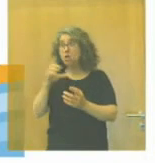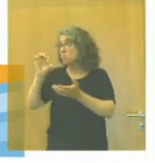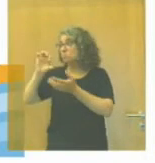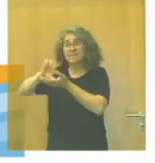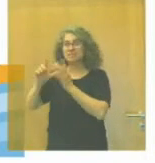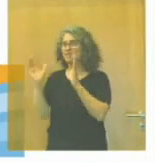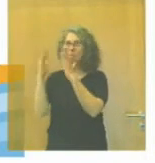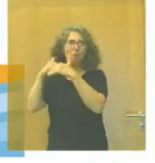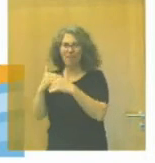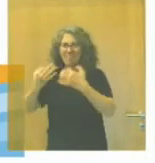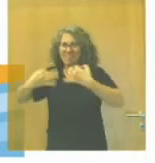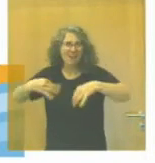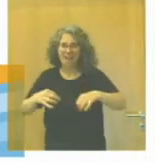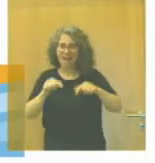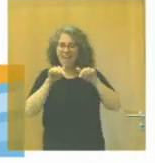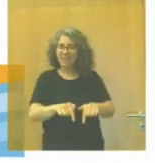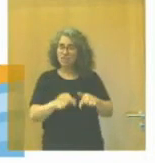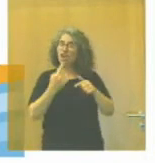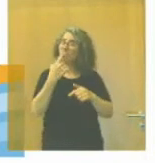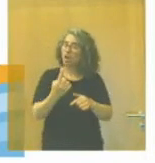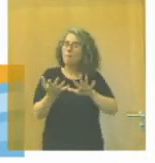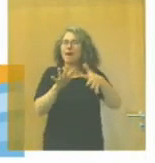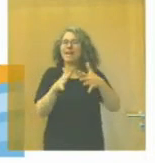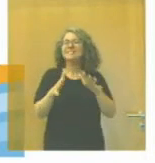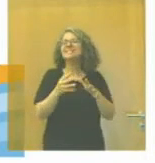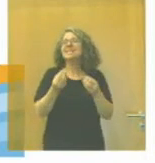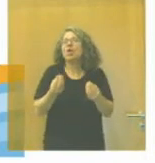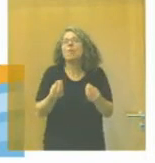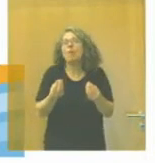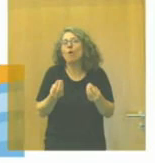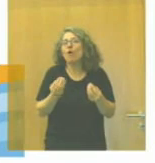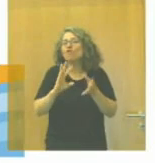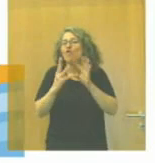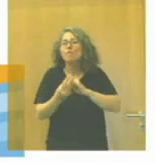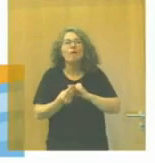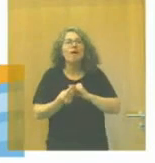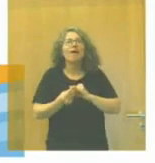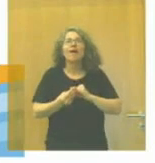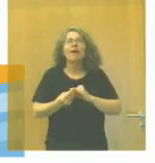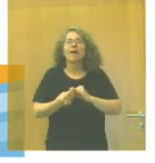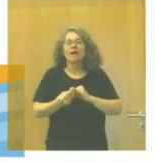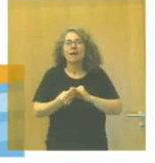posible. Parecería ser esto que estoy diciendo parecería ser como cuestiones